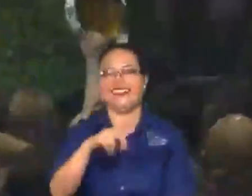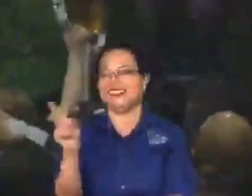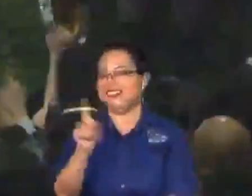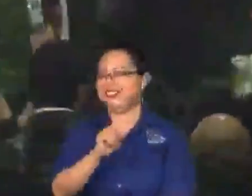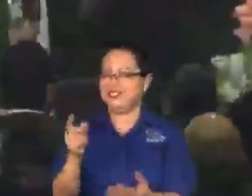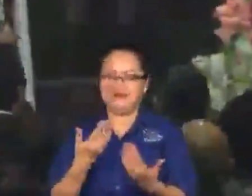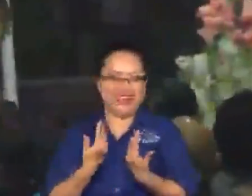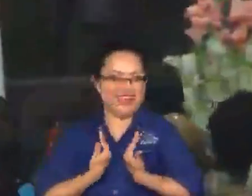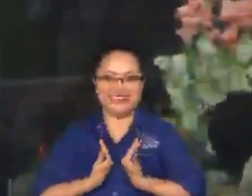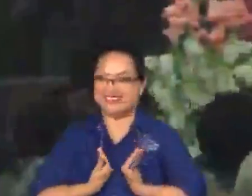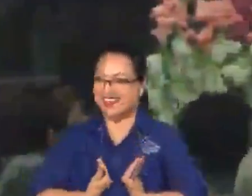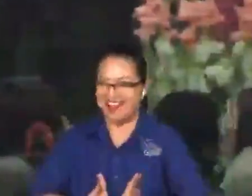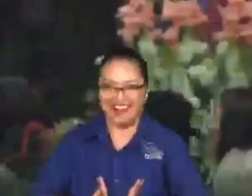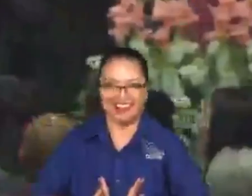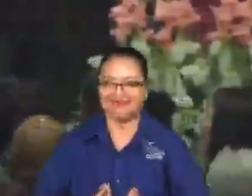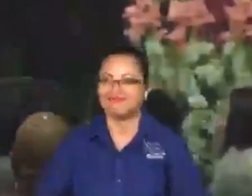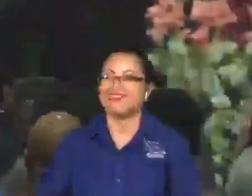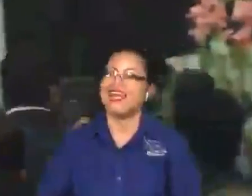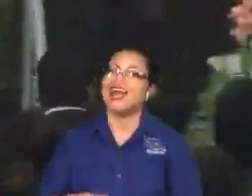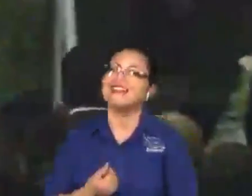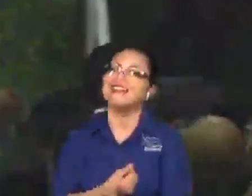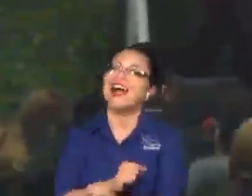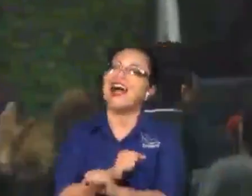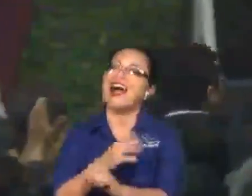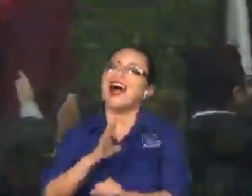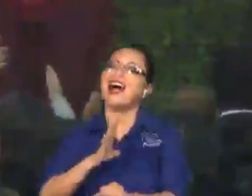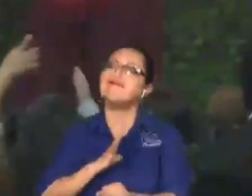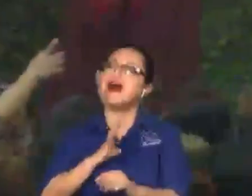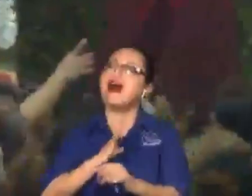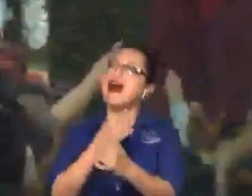No me cansaré, hay